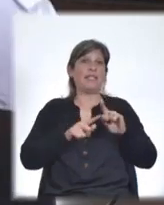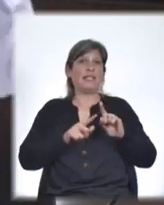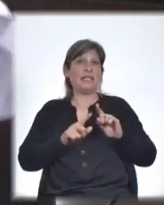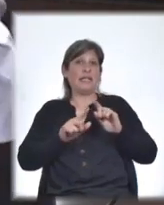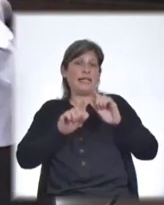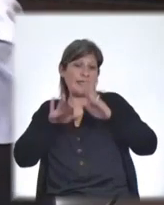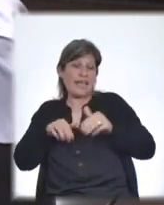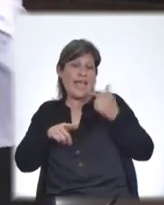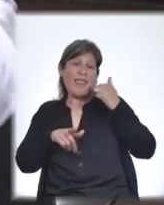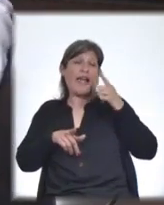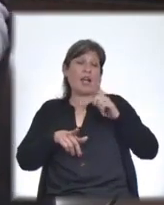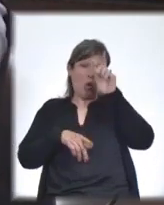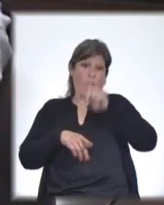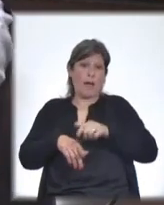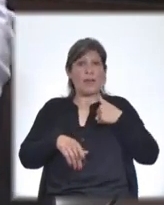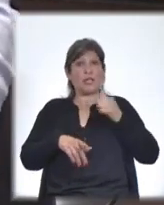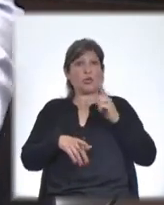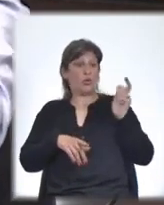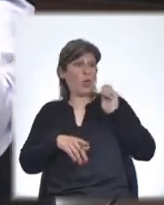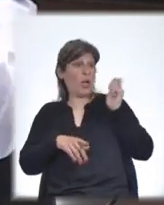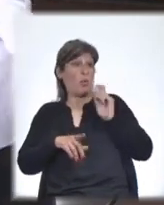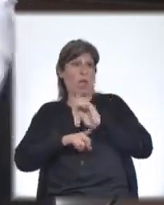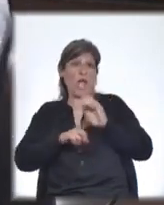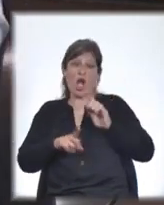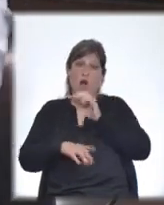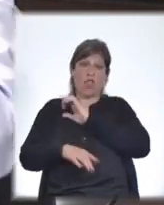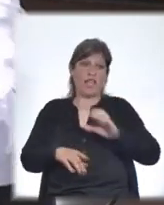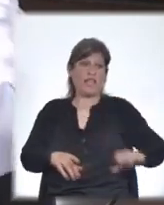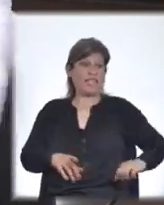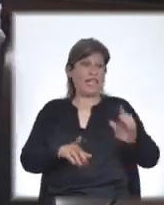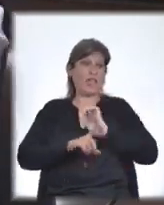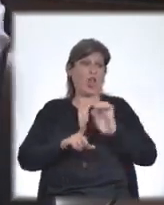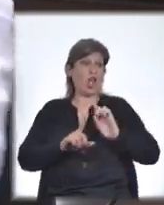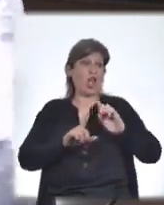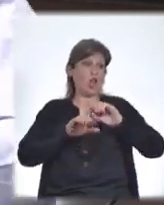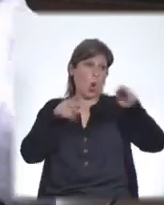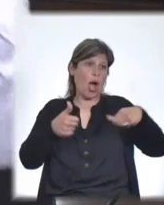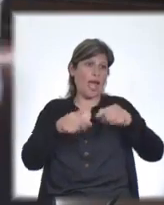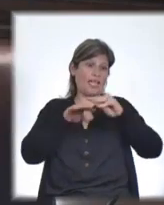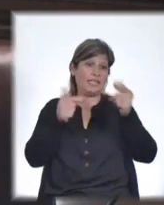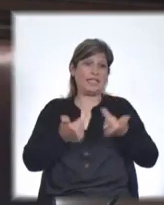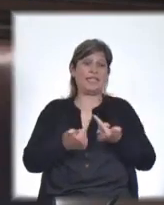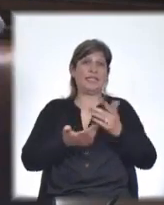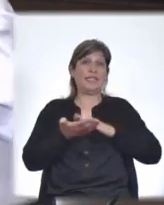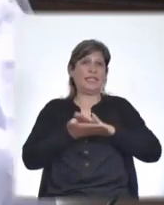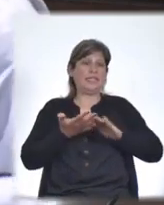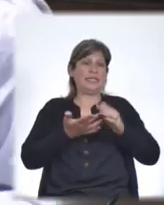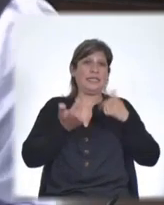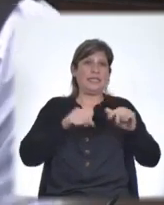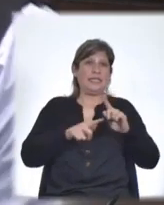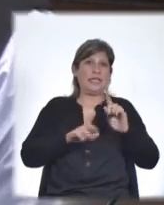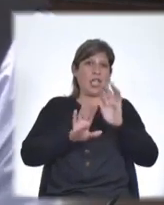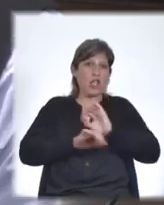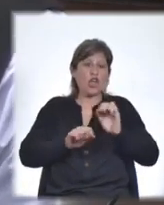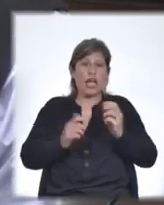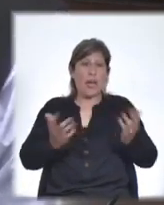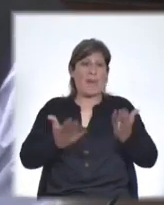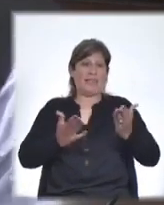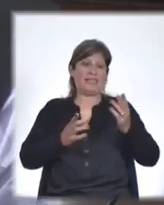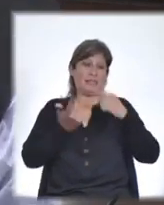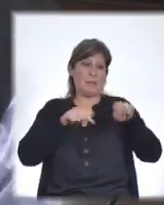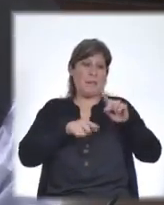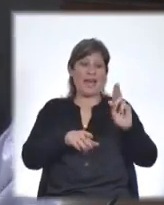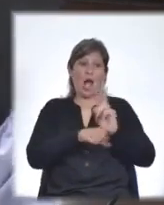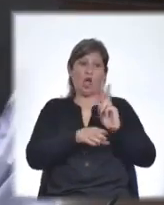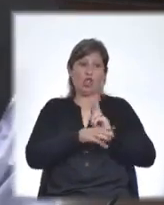con una persona jurídica, una persona pública no estatal que no tiene predio, que no tiene galpones, ni tiene facultad para regular eso,